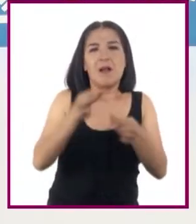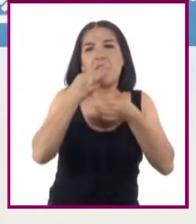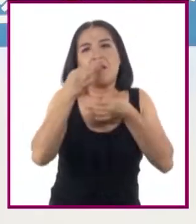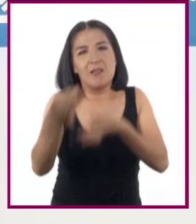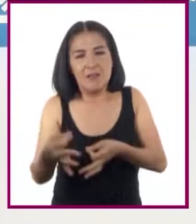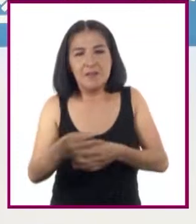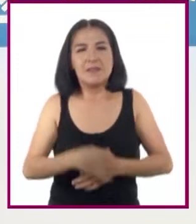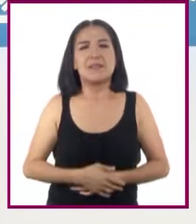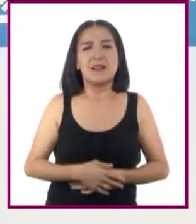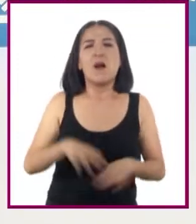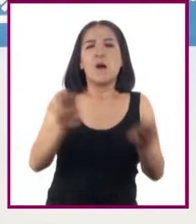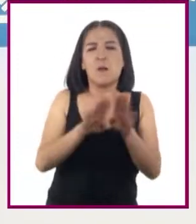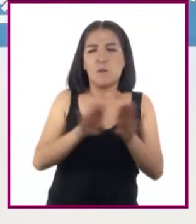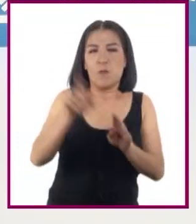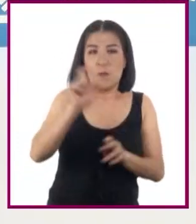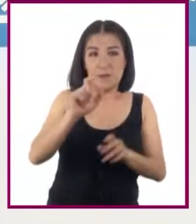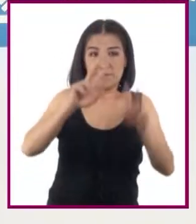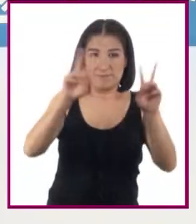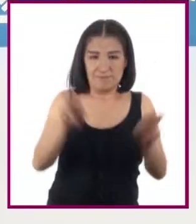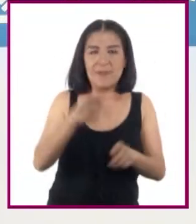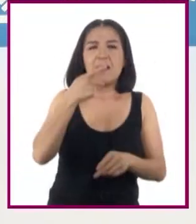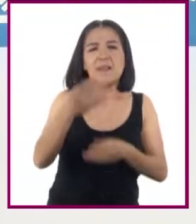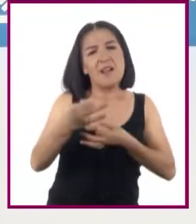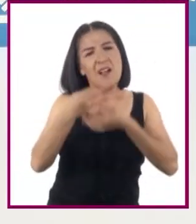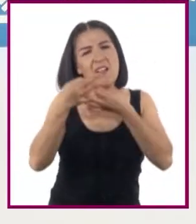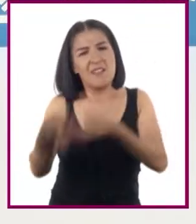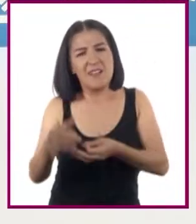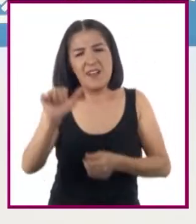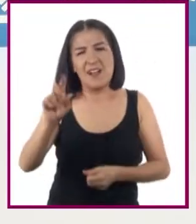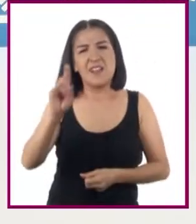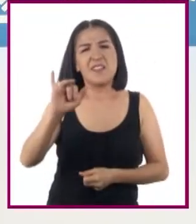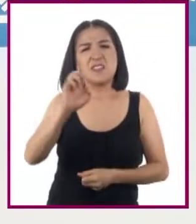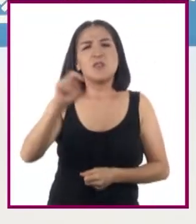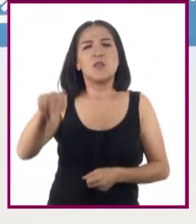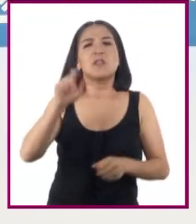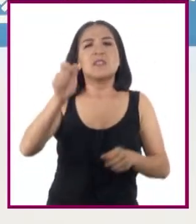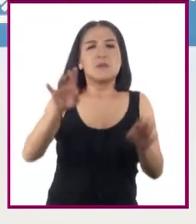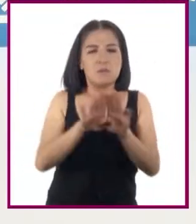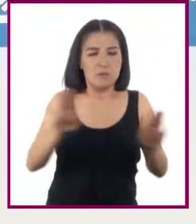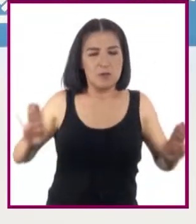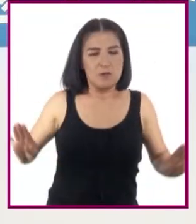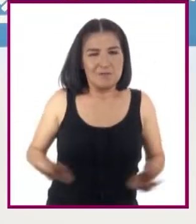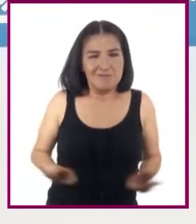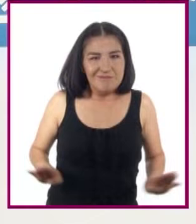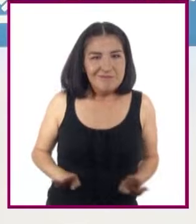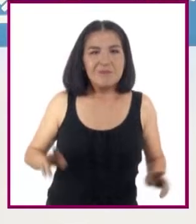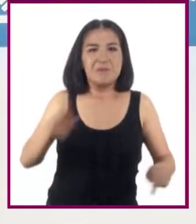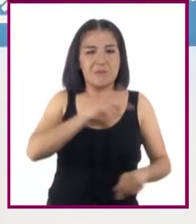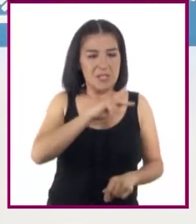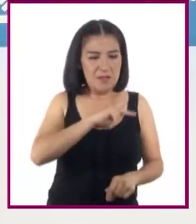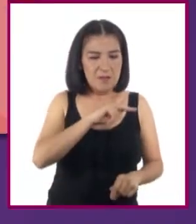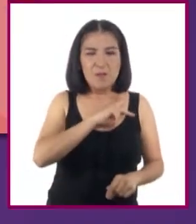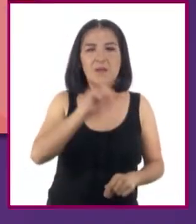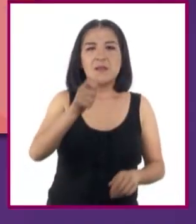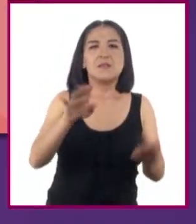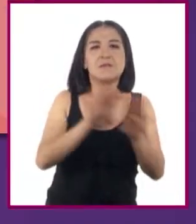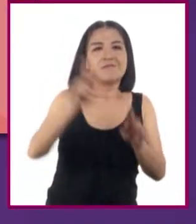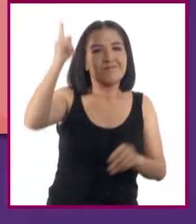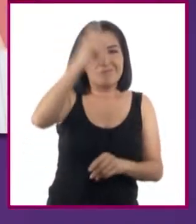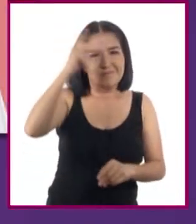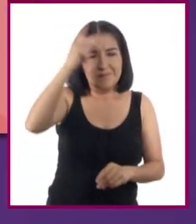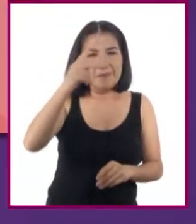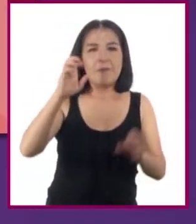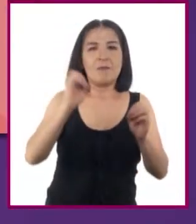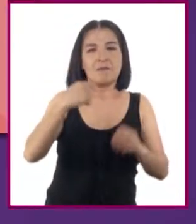Cuando hablamos de adicciones, hacemos referencia a la repetición de conductas o consumo de sustancias por dependencia psicológica